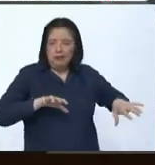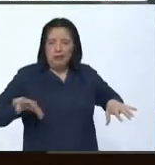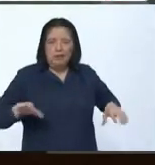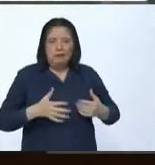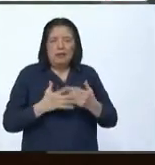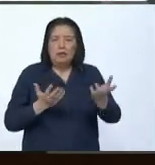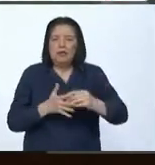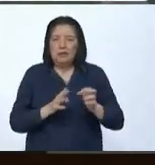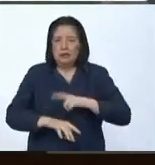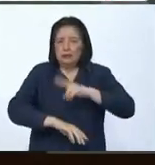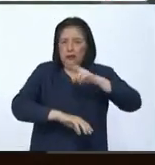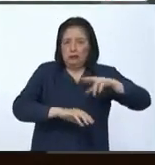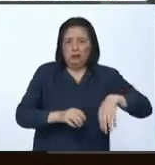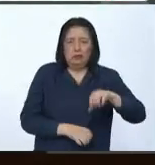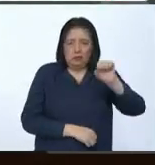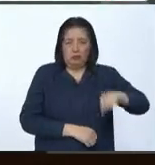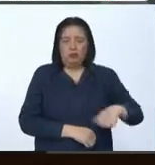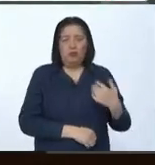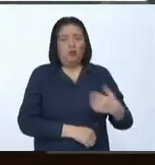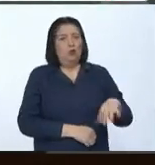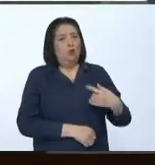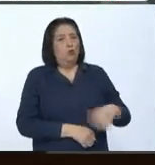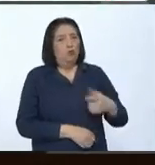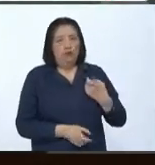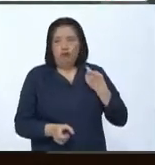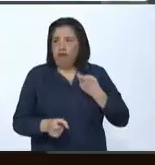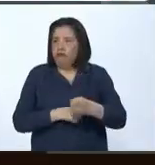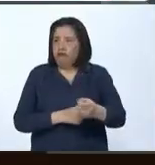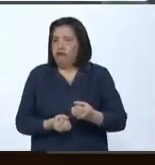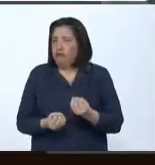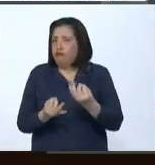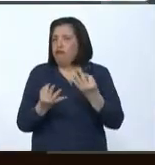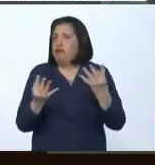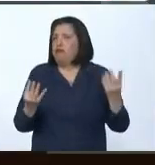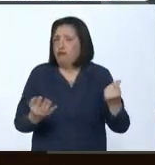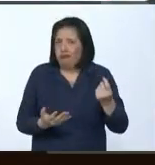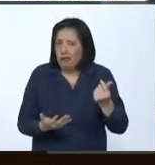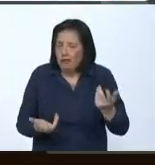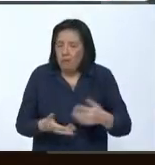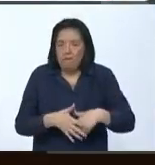del sur. El costo del daño fue inmenso.